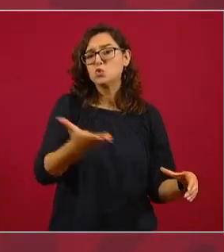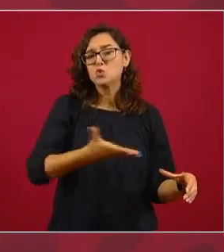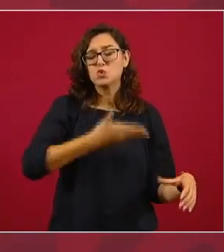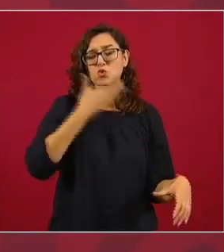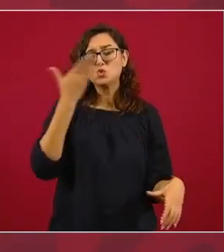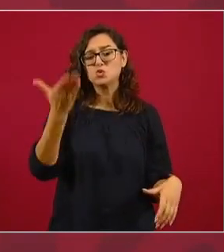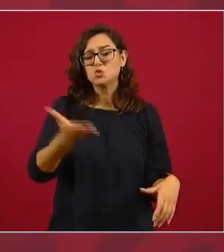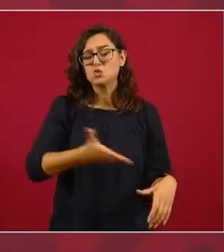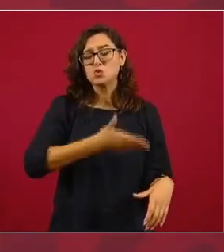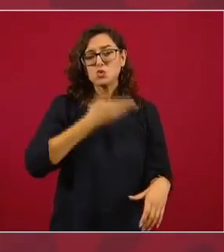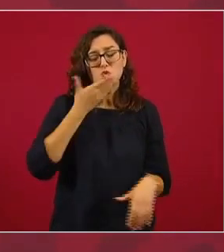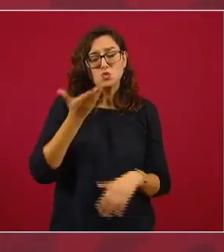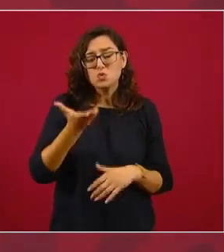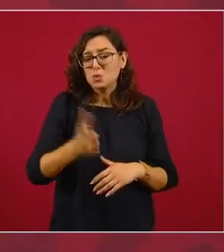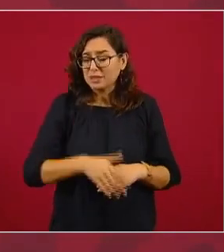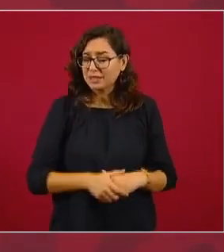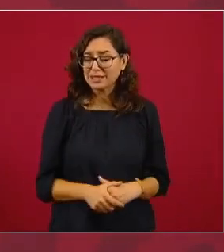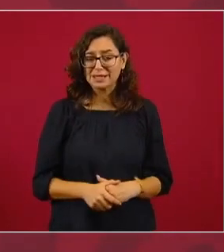para mí